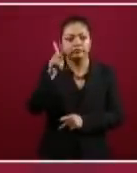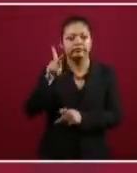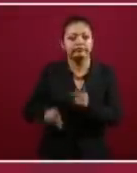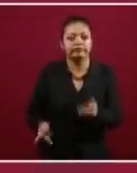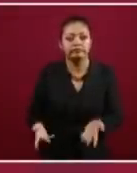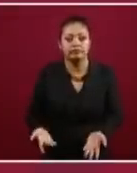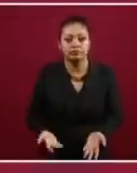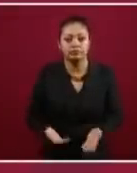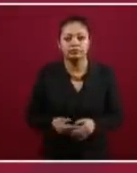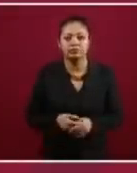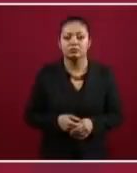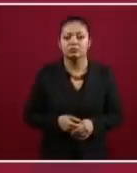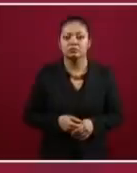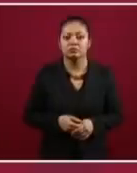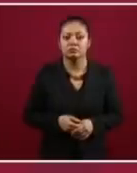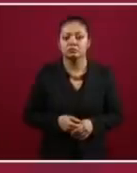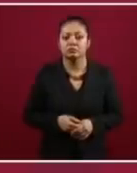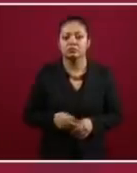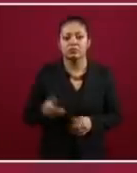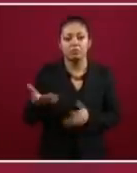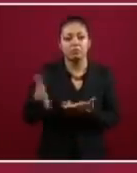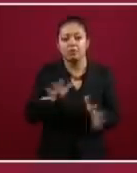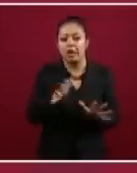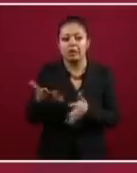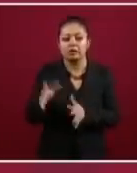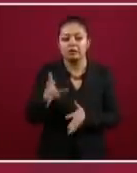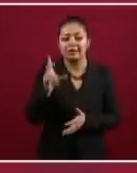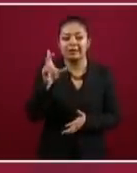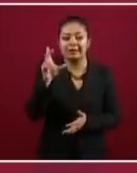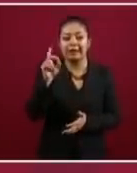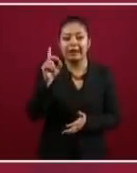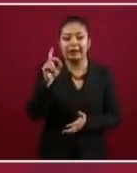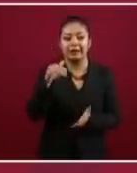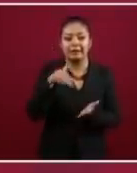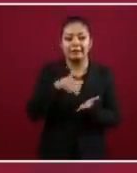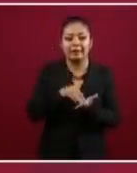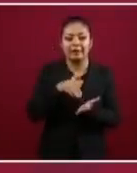que lo estimaron en 30 mil millones.